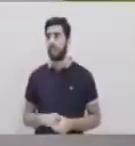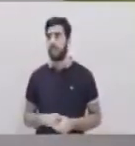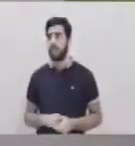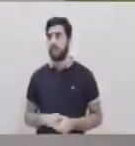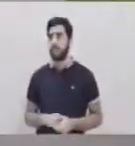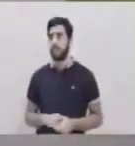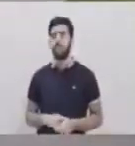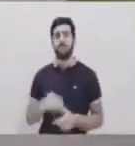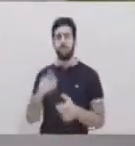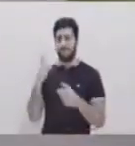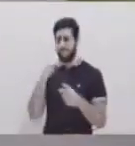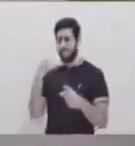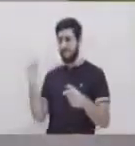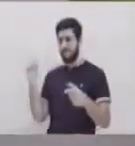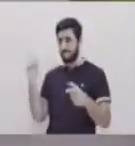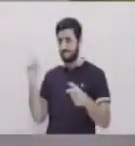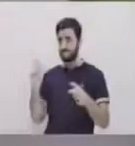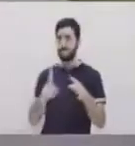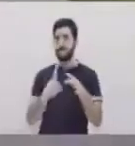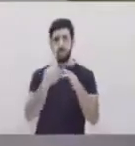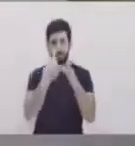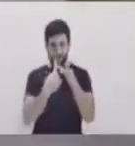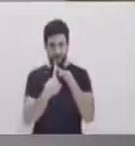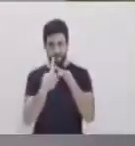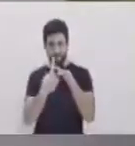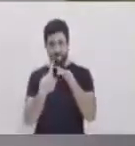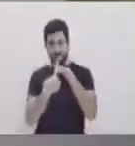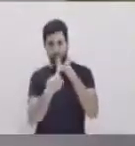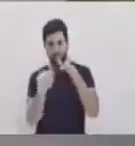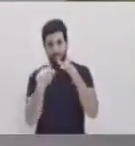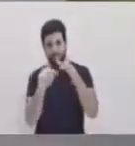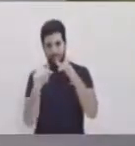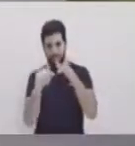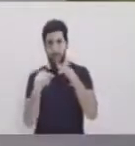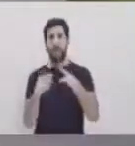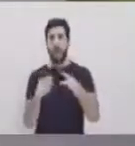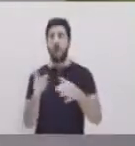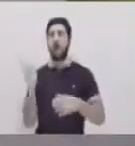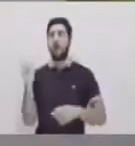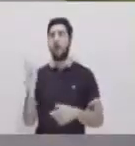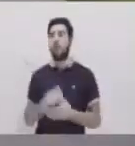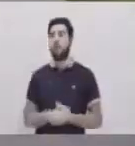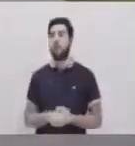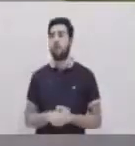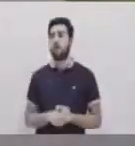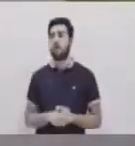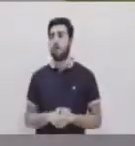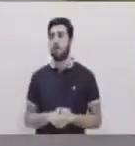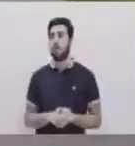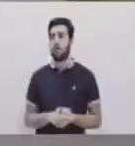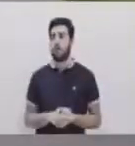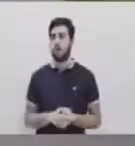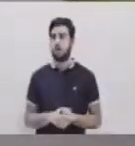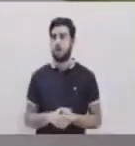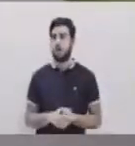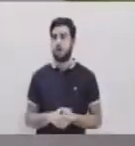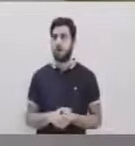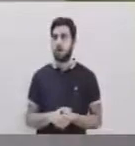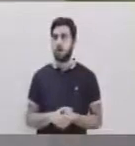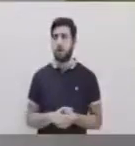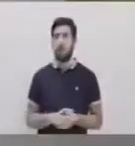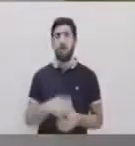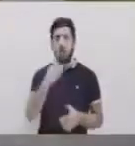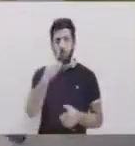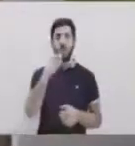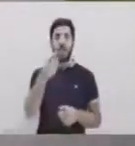el extremo inferior del papel, el que queda abajo del guacalito, no debe de sobrepasar